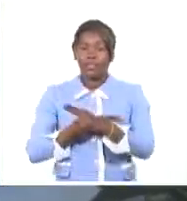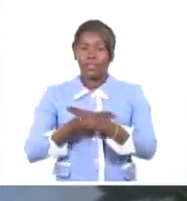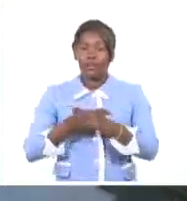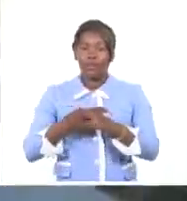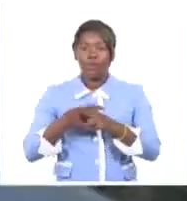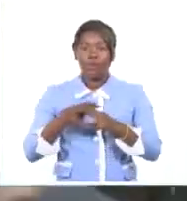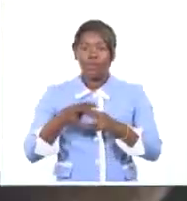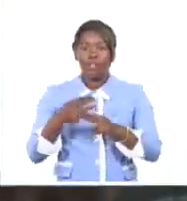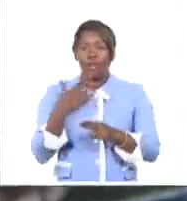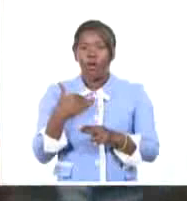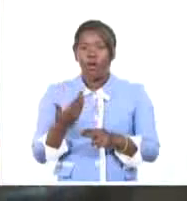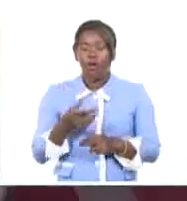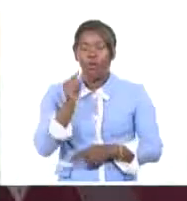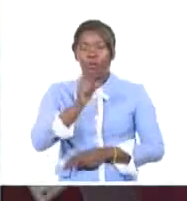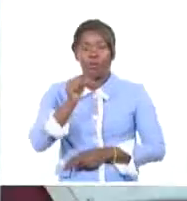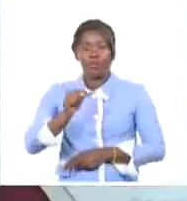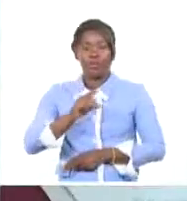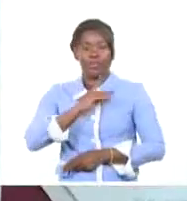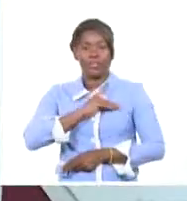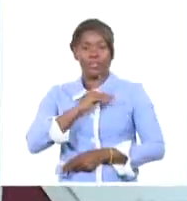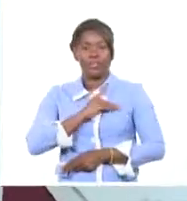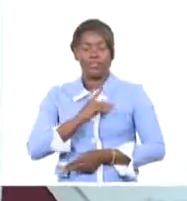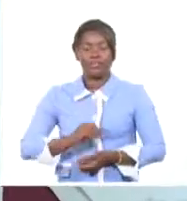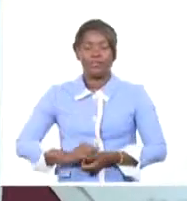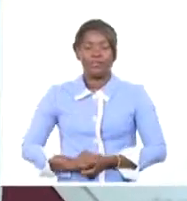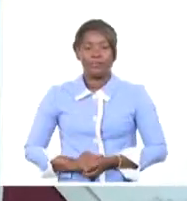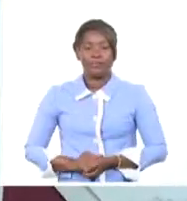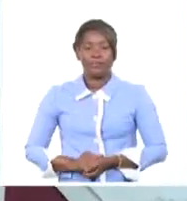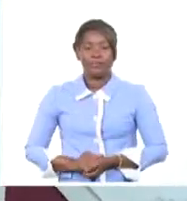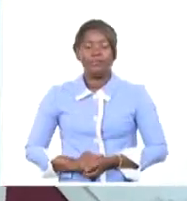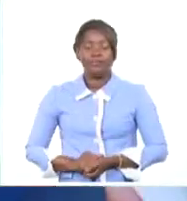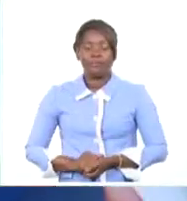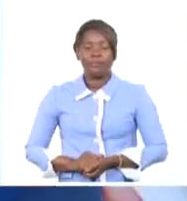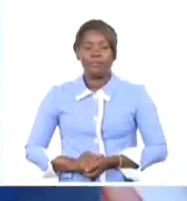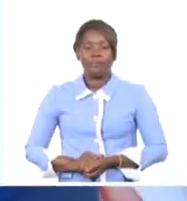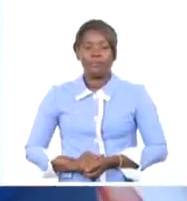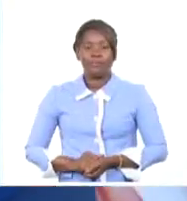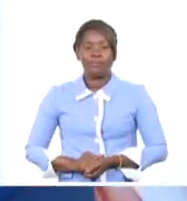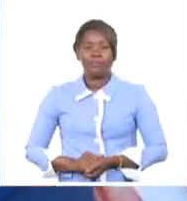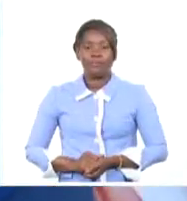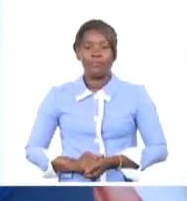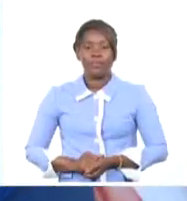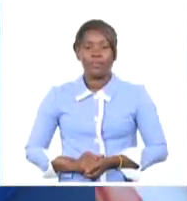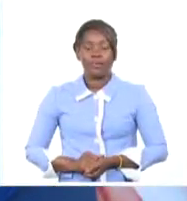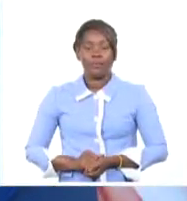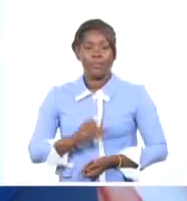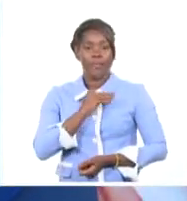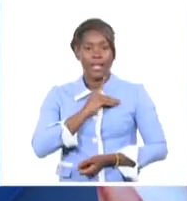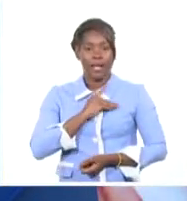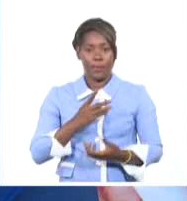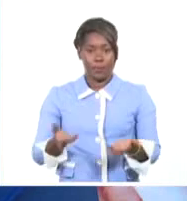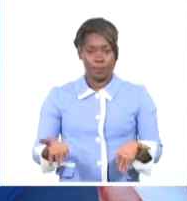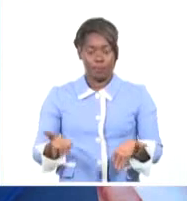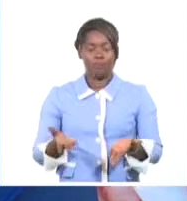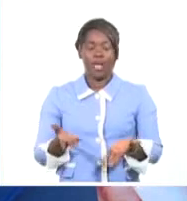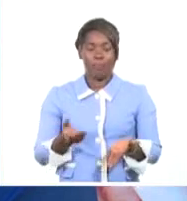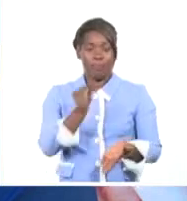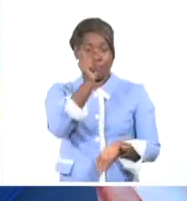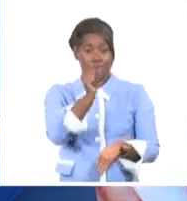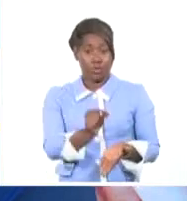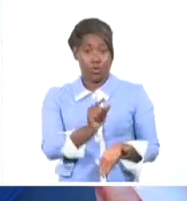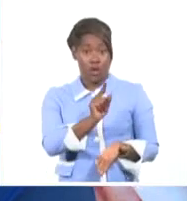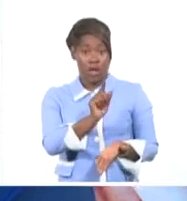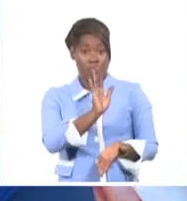del país y primer eslabón representativo del sistema del poder popular. El delegado realmente es